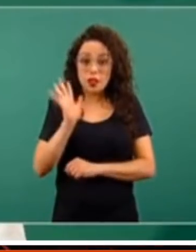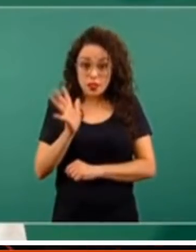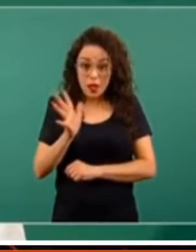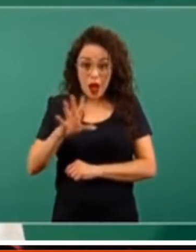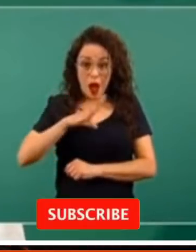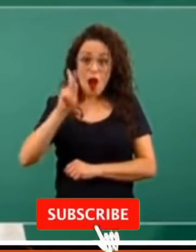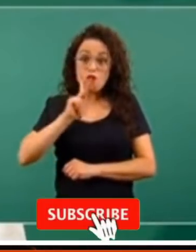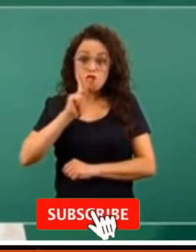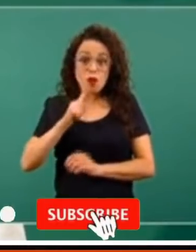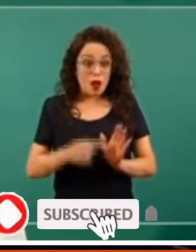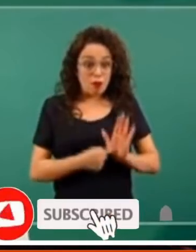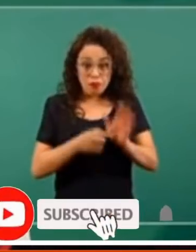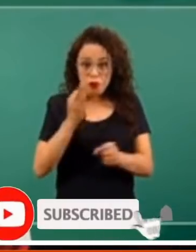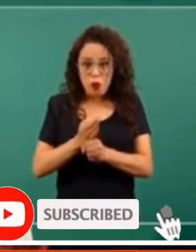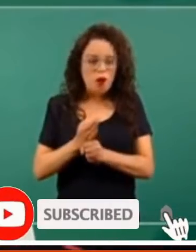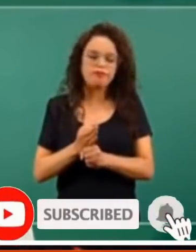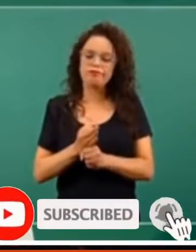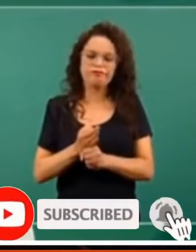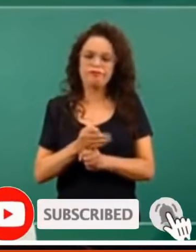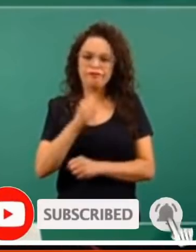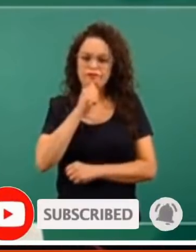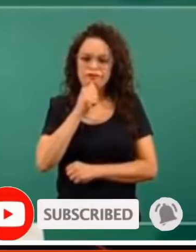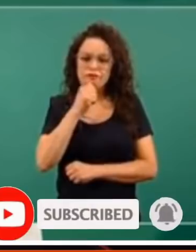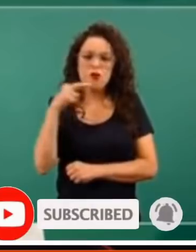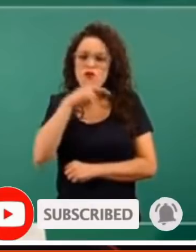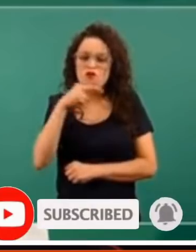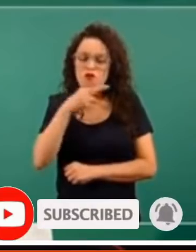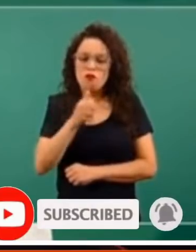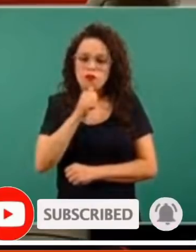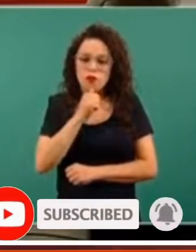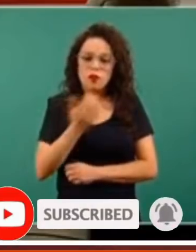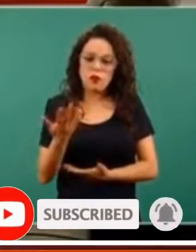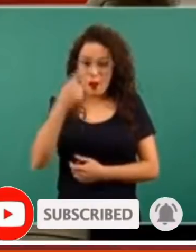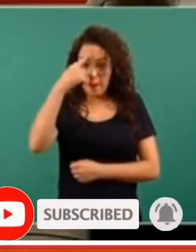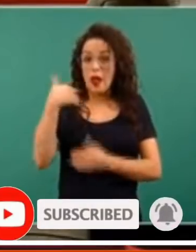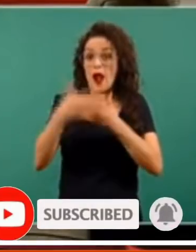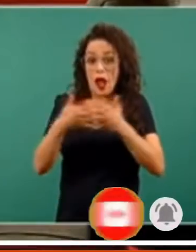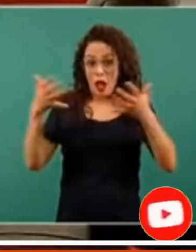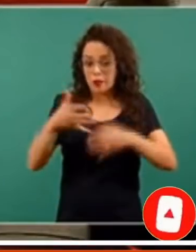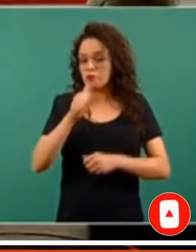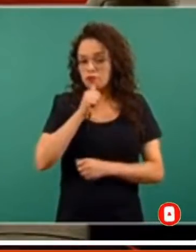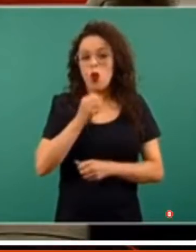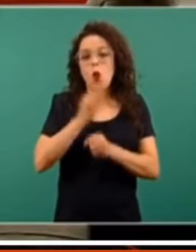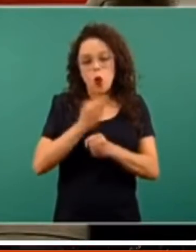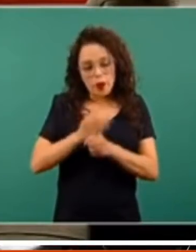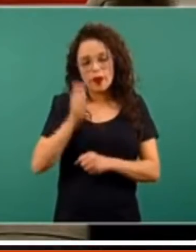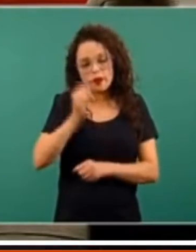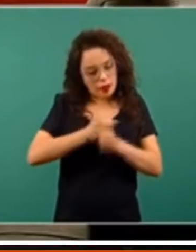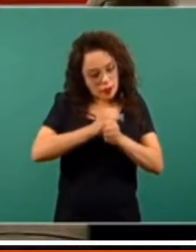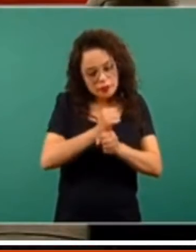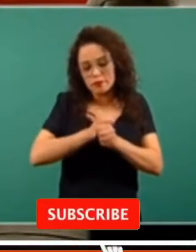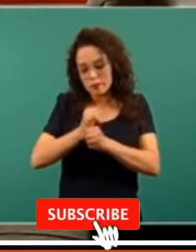permitiera incluso el tener elementos para desear hacer eso. Ahorita se está haciendo una investigación interna,